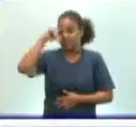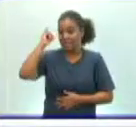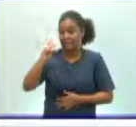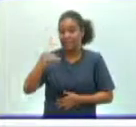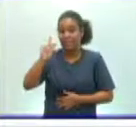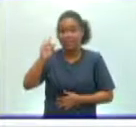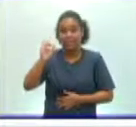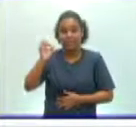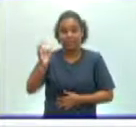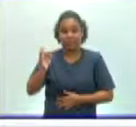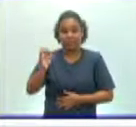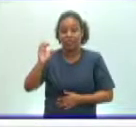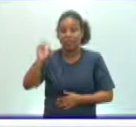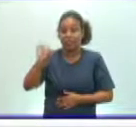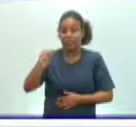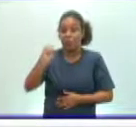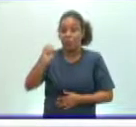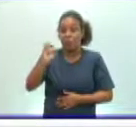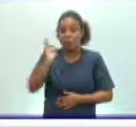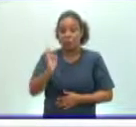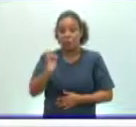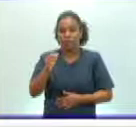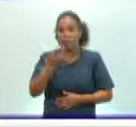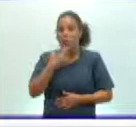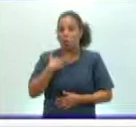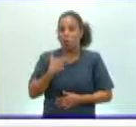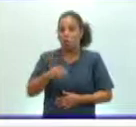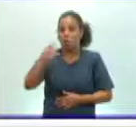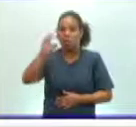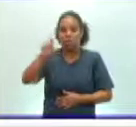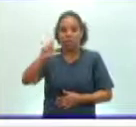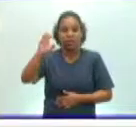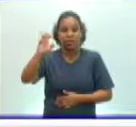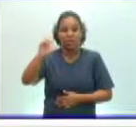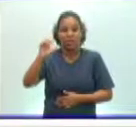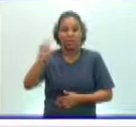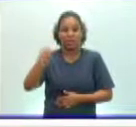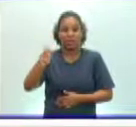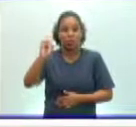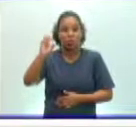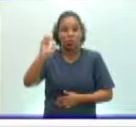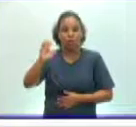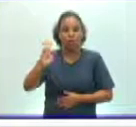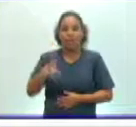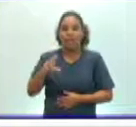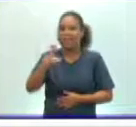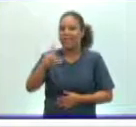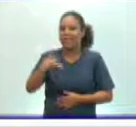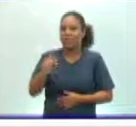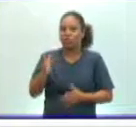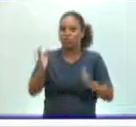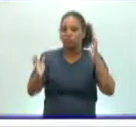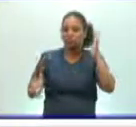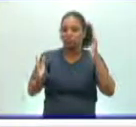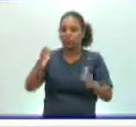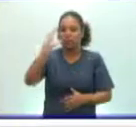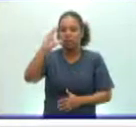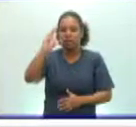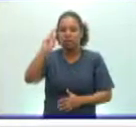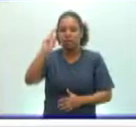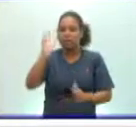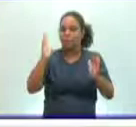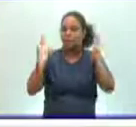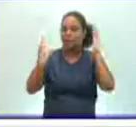AOF como CE es AOE, entonces el segmento CD es paralelo al segmento